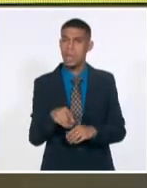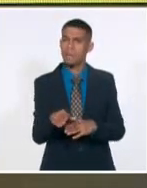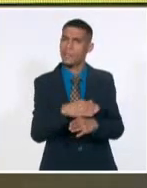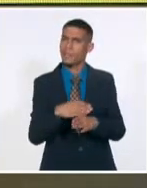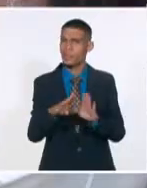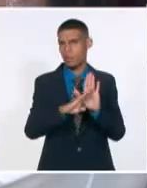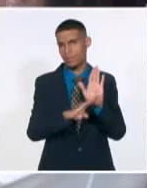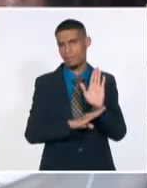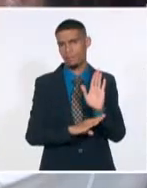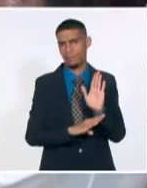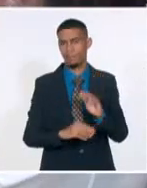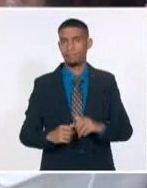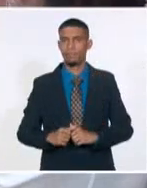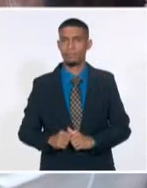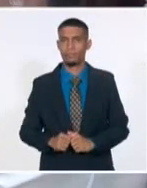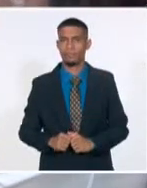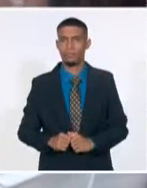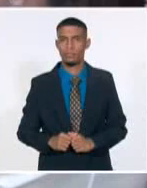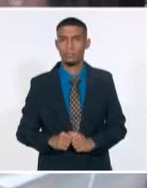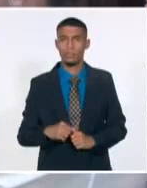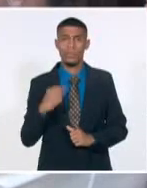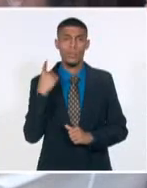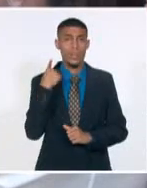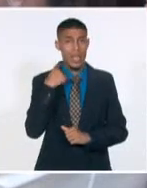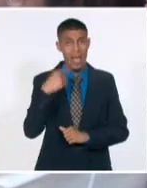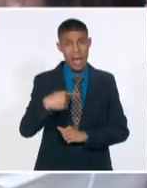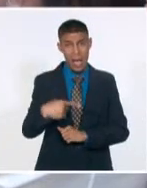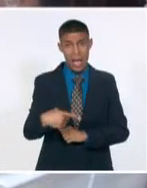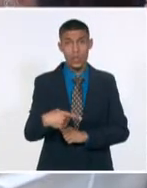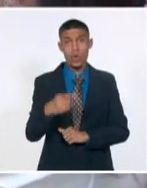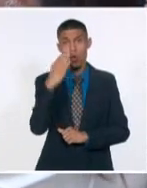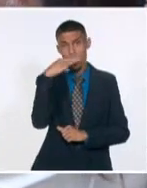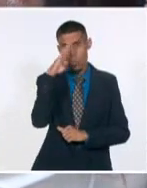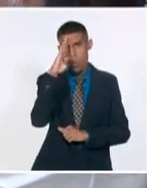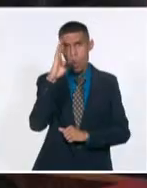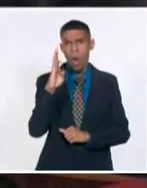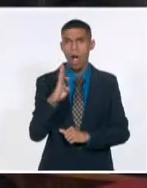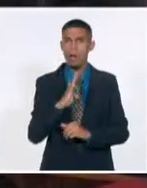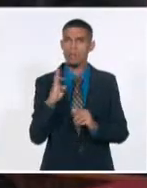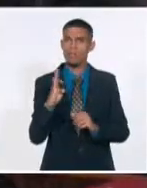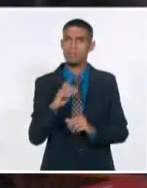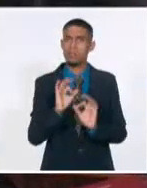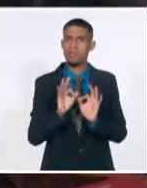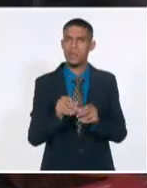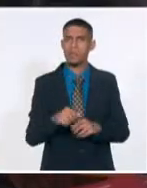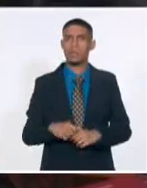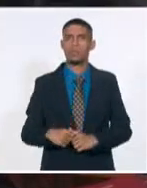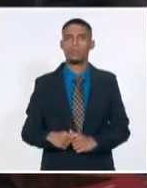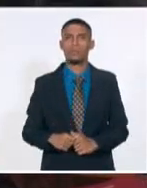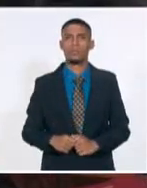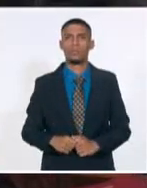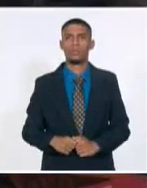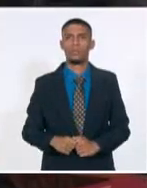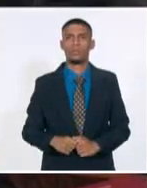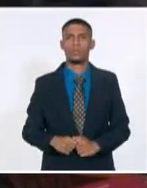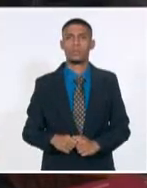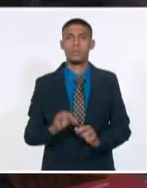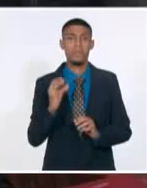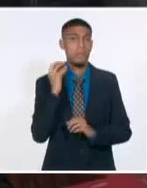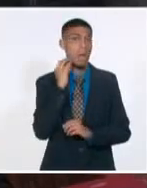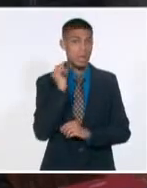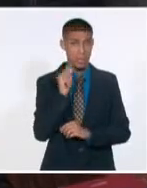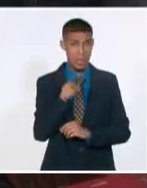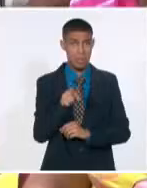actividades. Cada año Cuba celebra el Festival Universitario del Libro y la Literatura en el mes de noviembre en una jornada